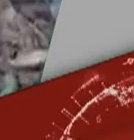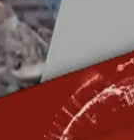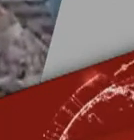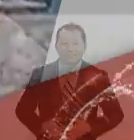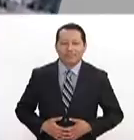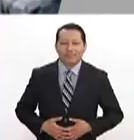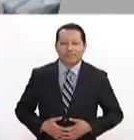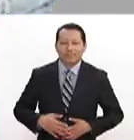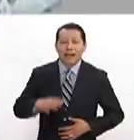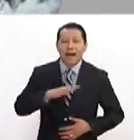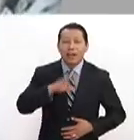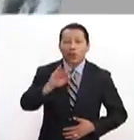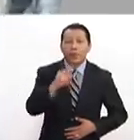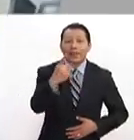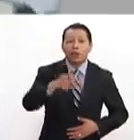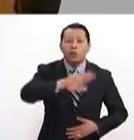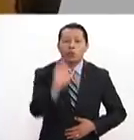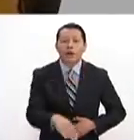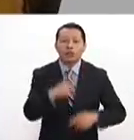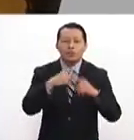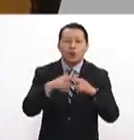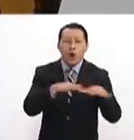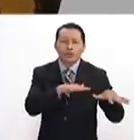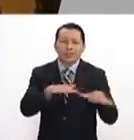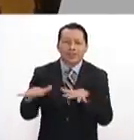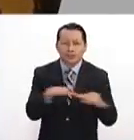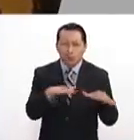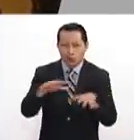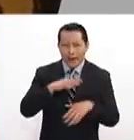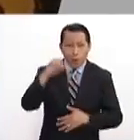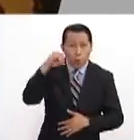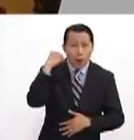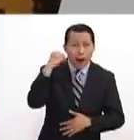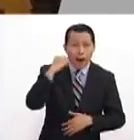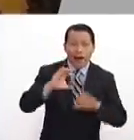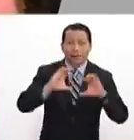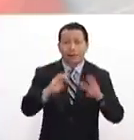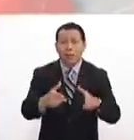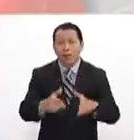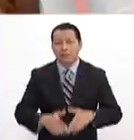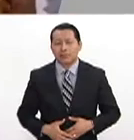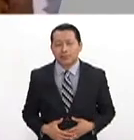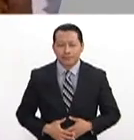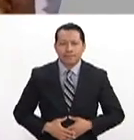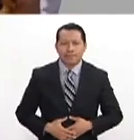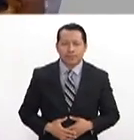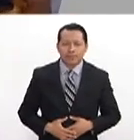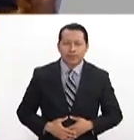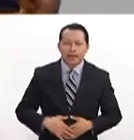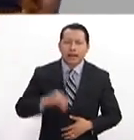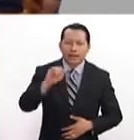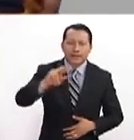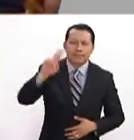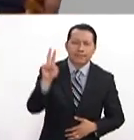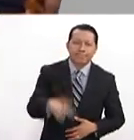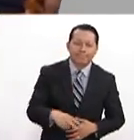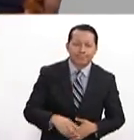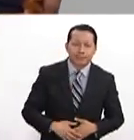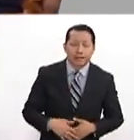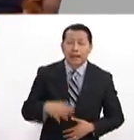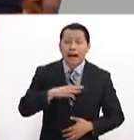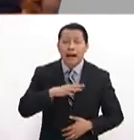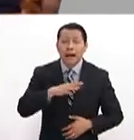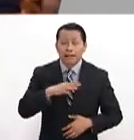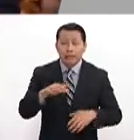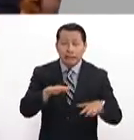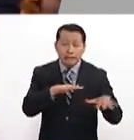Aumenta a 91 el número de muertos por el sismo que afectó a Oaxaca y Chiapas. Efectivamente, la fuerza de